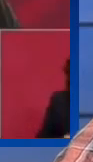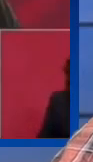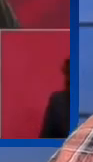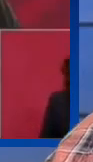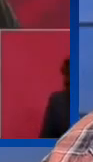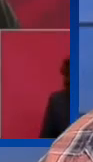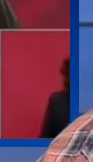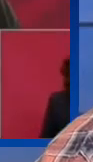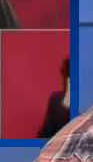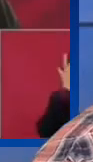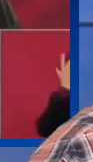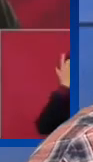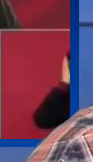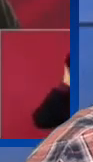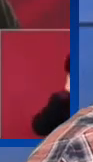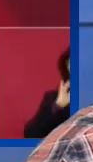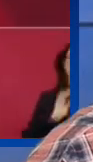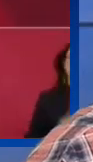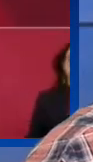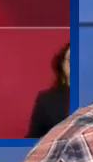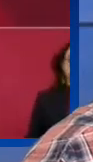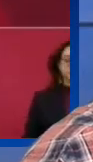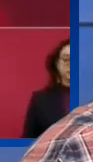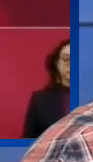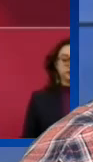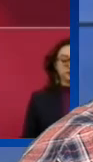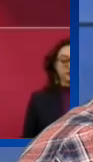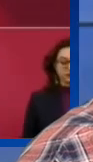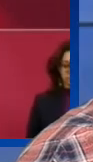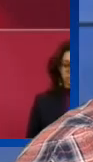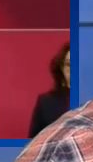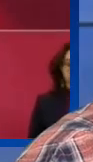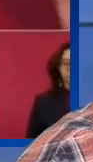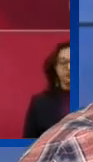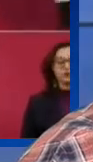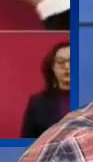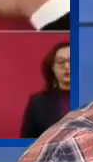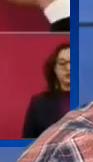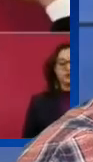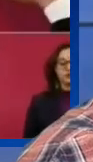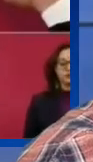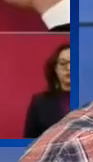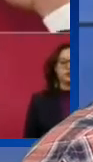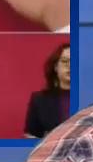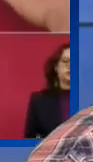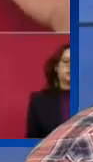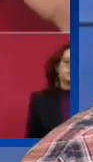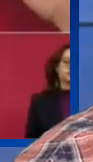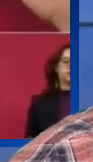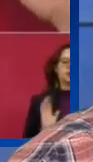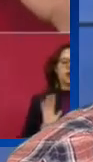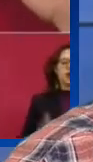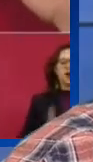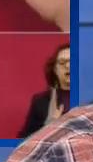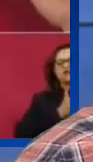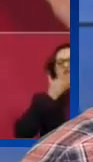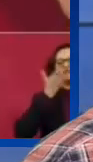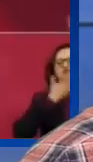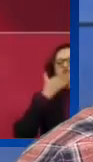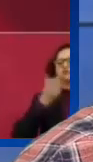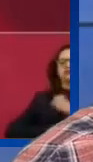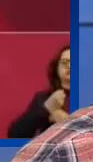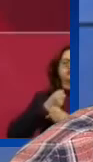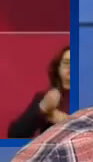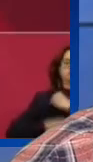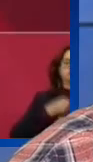que especializado, que era para la investigación, y con la que pinchaban teléfonos, con la que bloqueaban llamadas y cualquier tipo